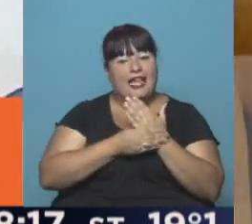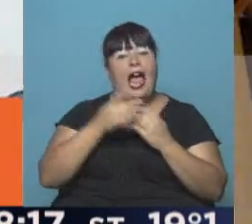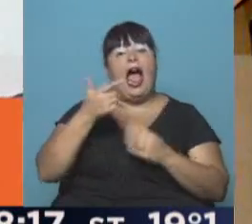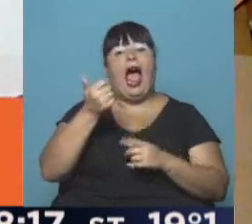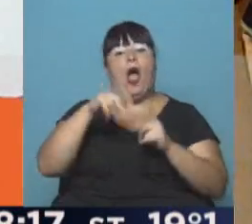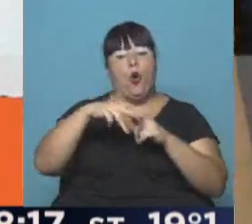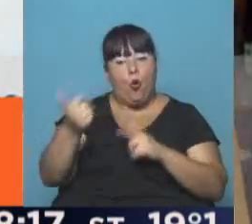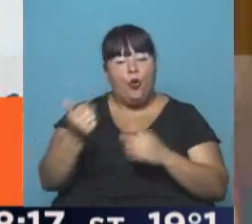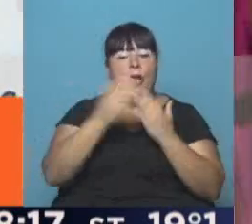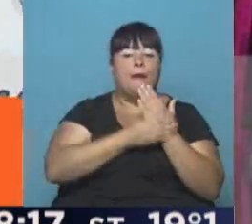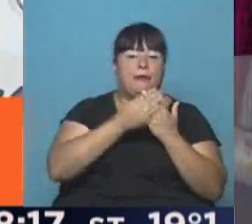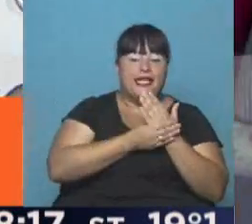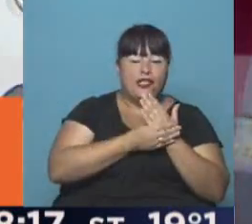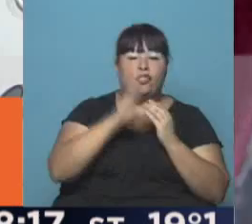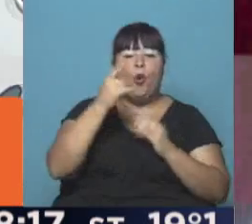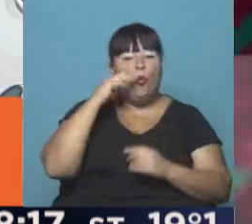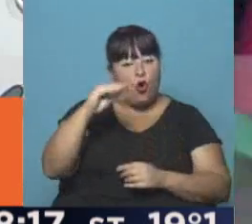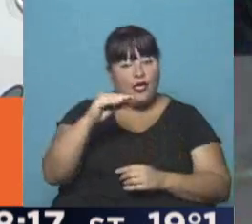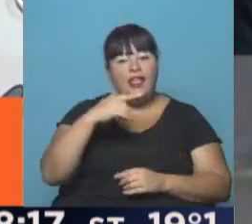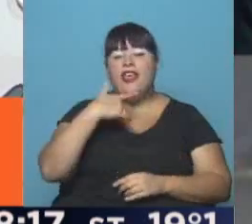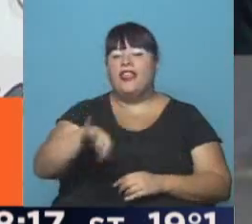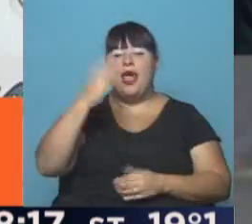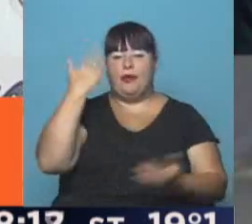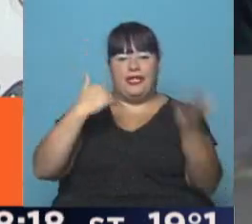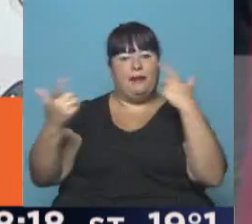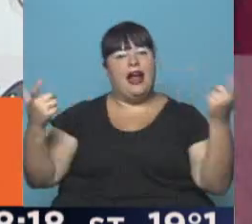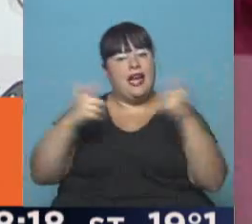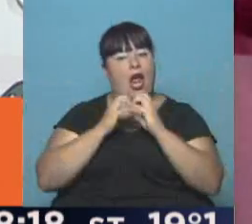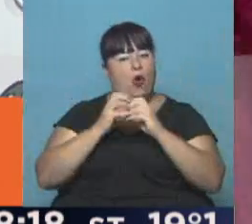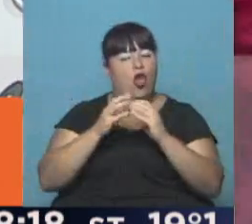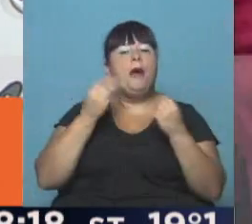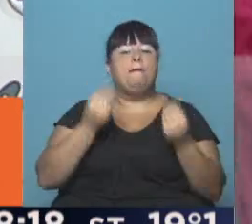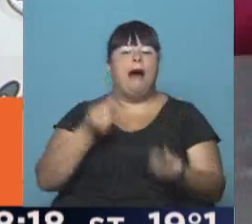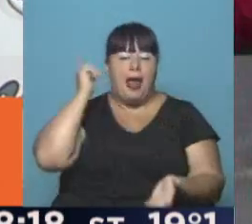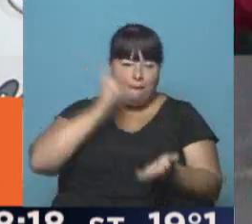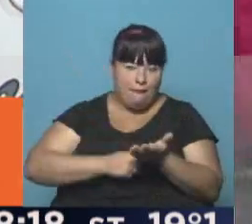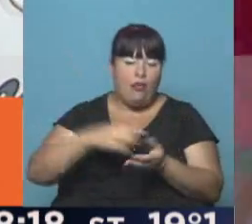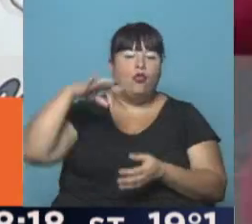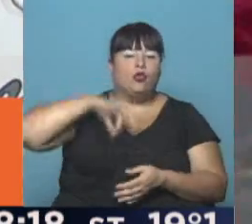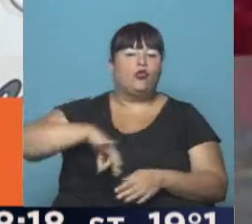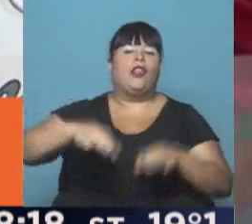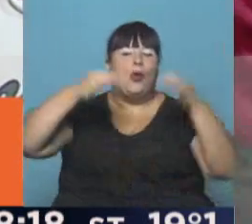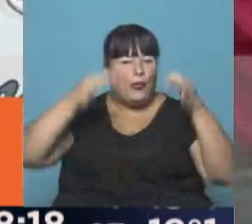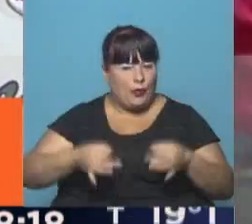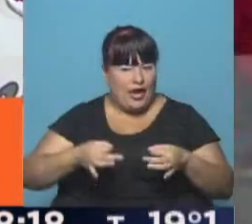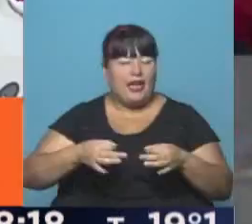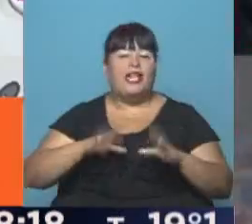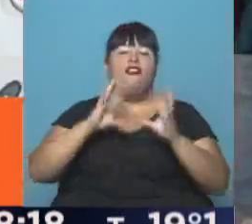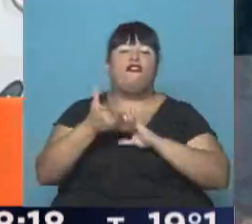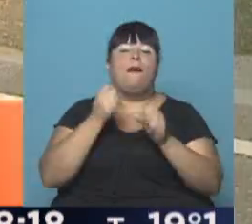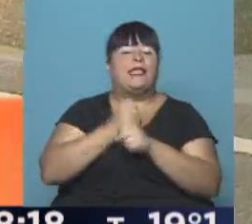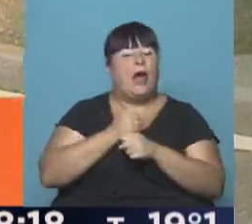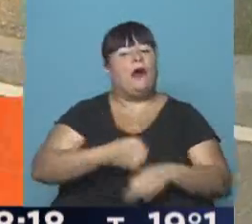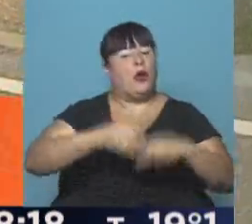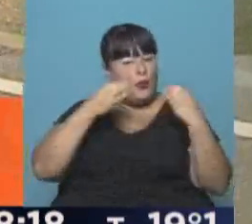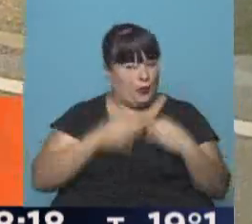Soledad Acuña y el ministro Bullrich llamen a conversaciones para establecer un salario digno y condiciones de